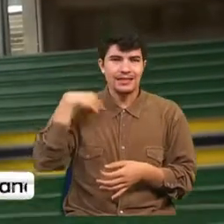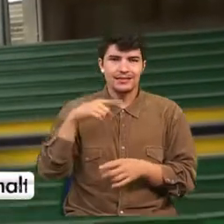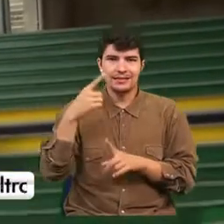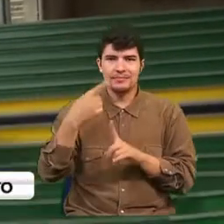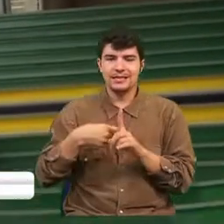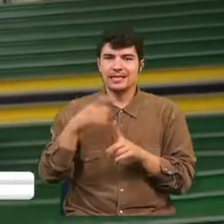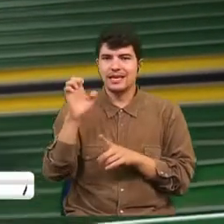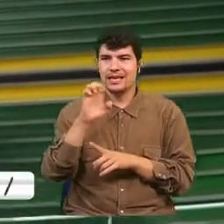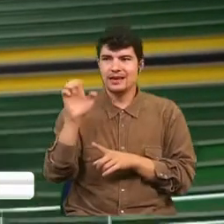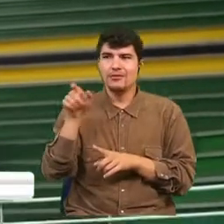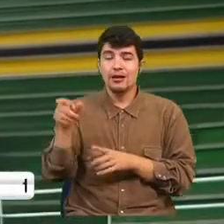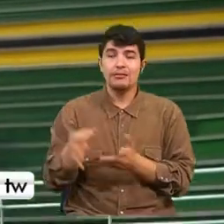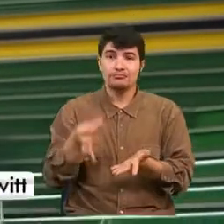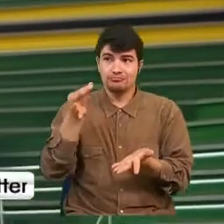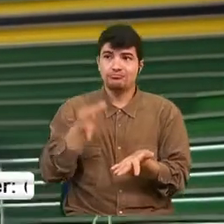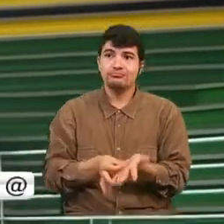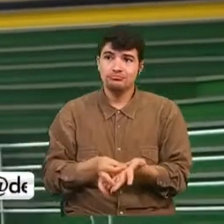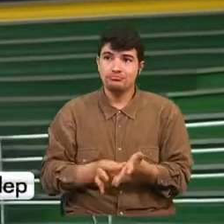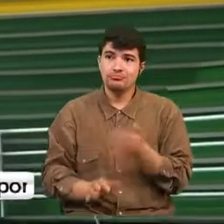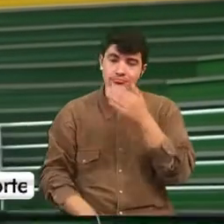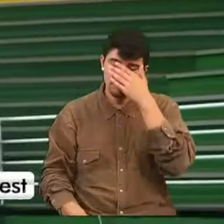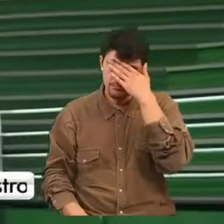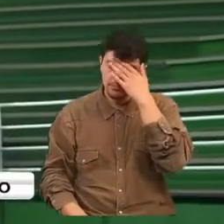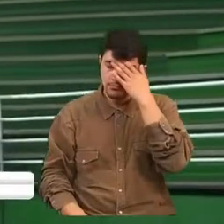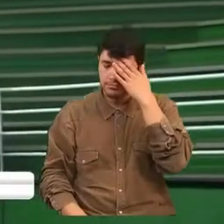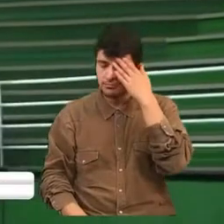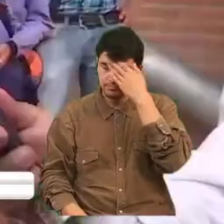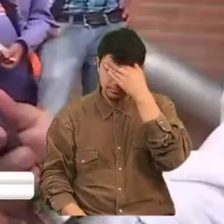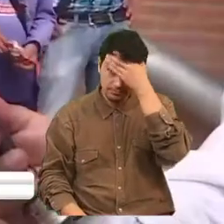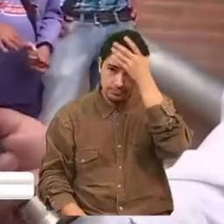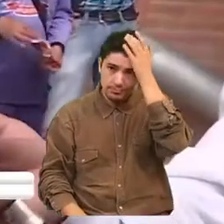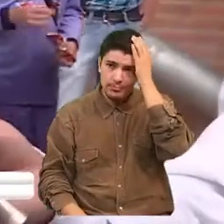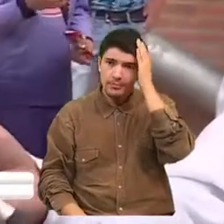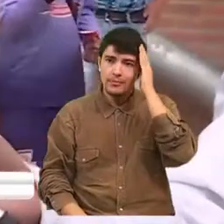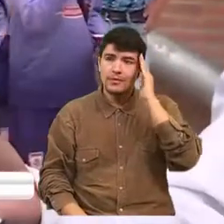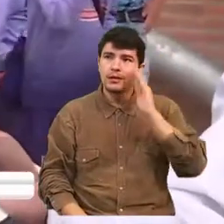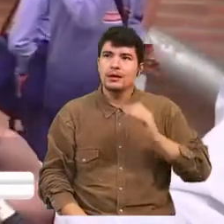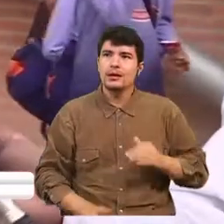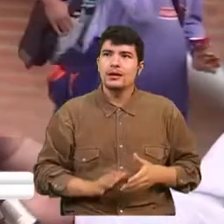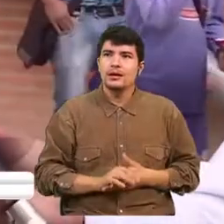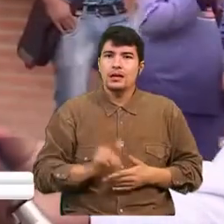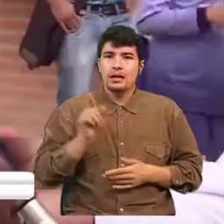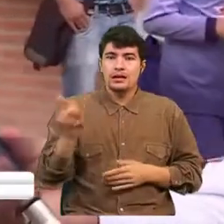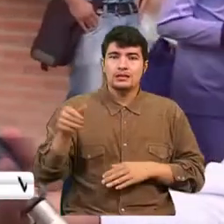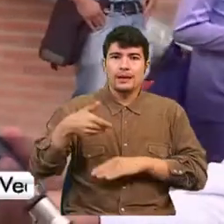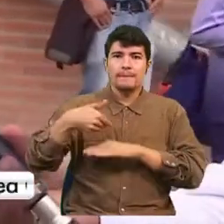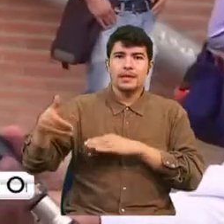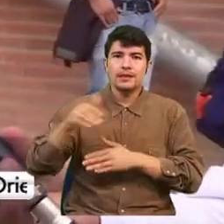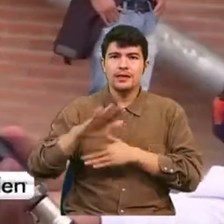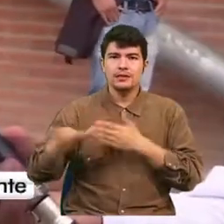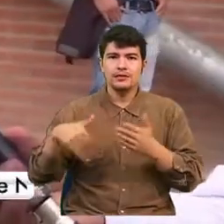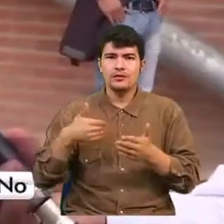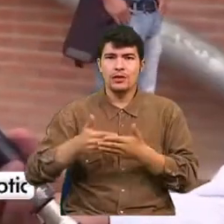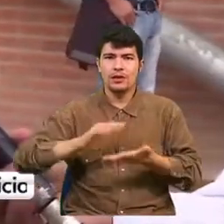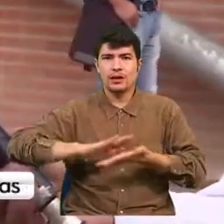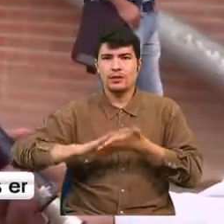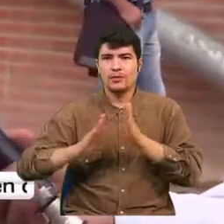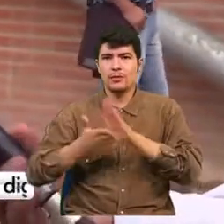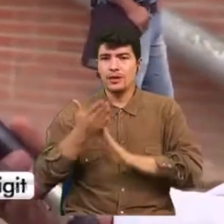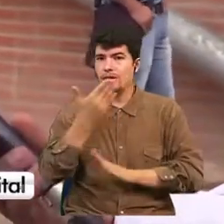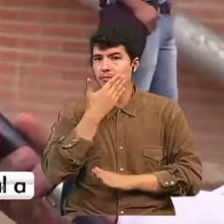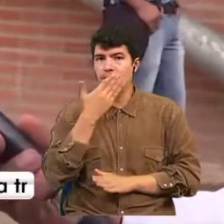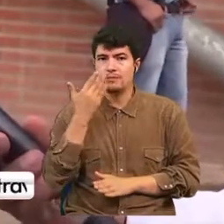trabajos del Centro Especializado para Espectáculos de Barbosa. Esta es una petición de toda la provincia, no solamente